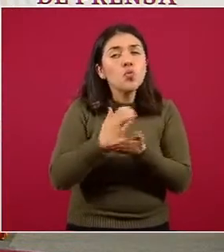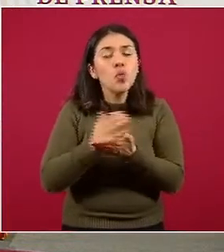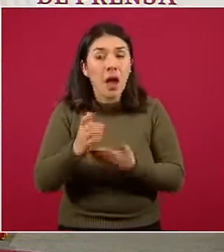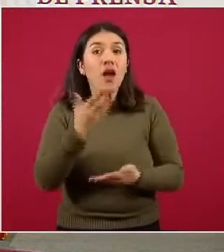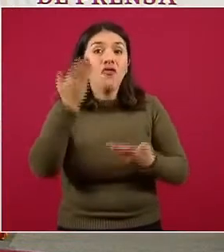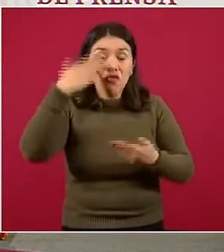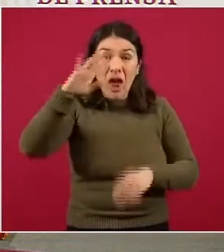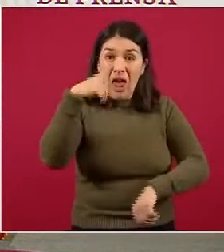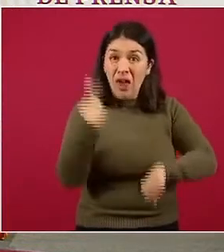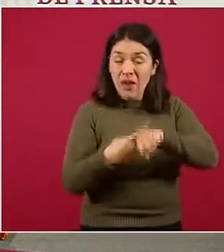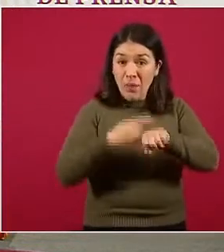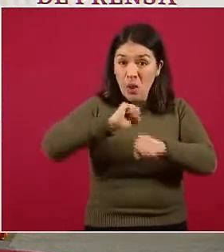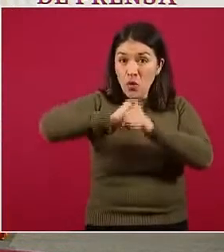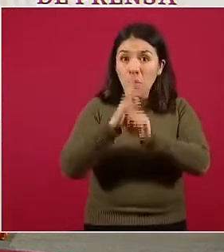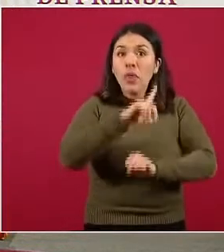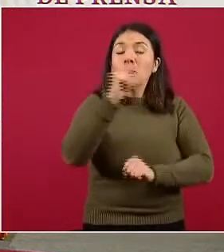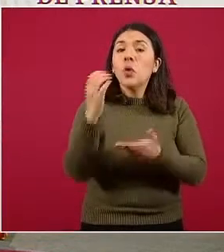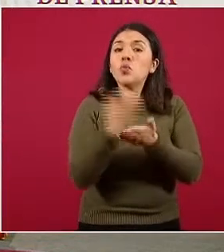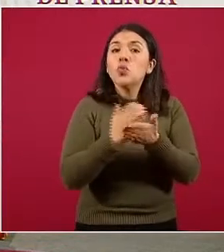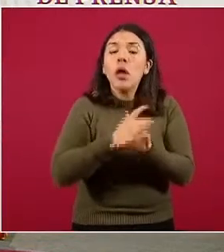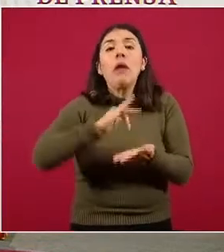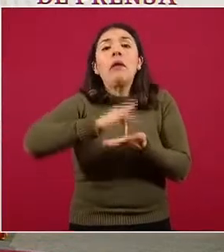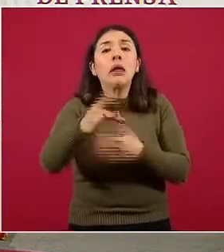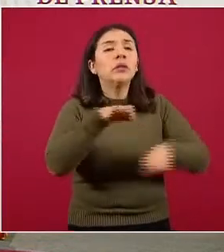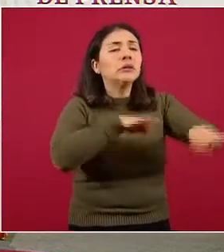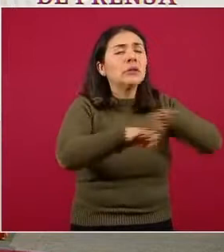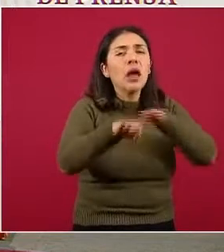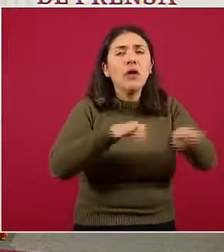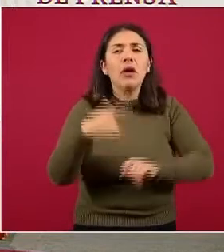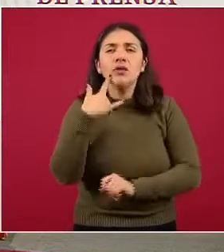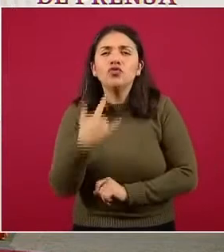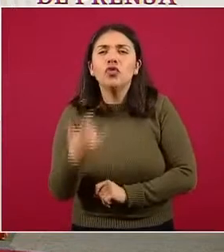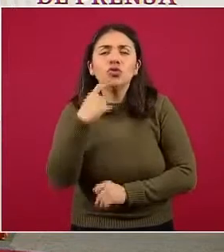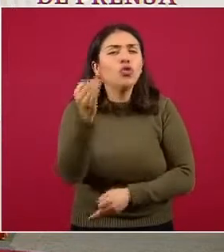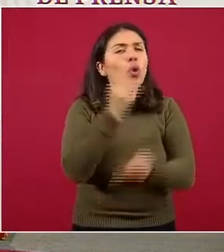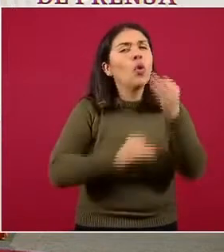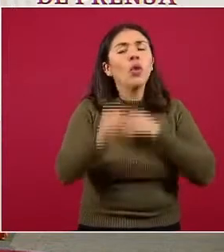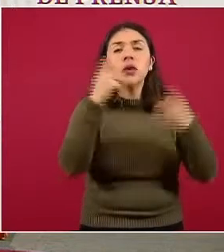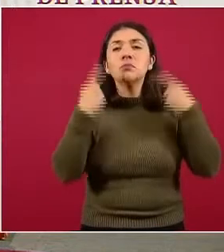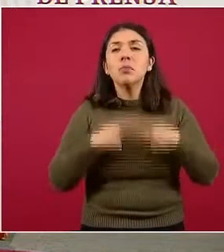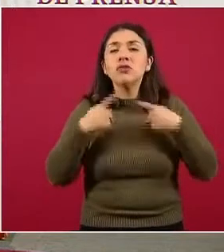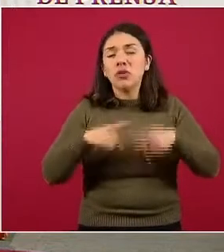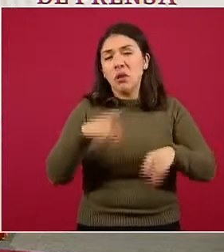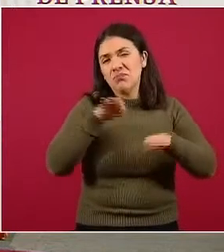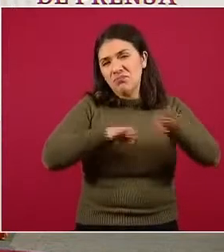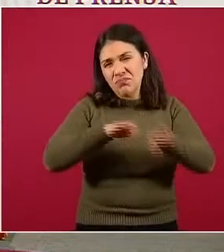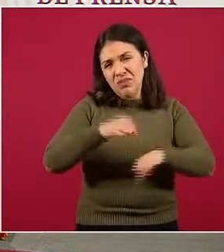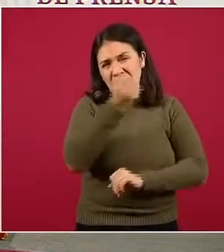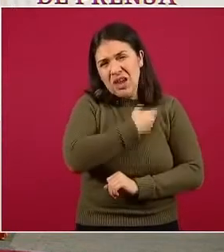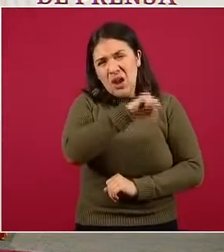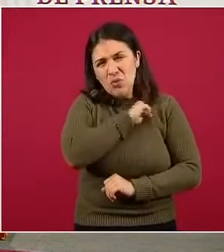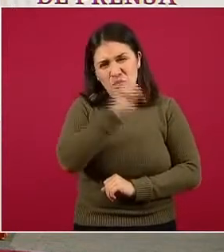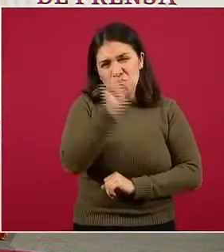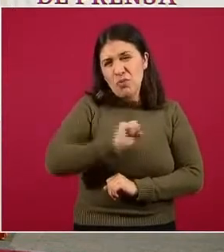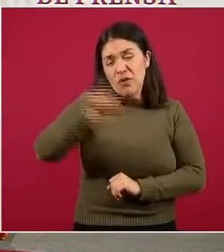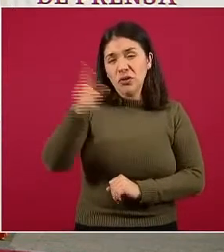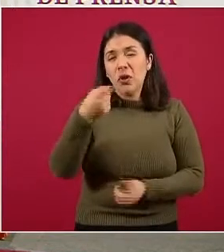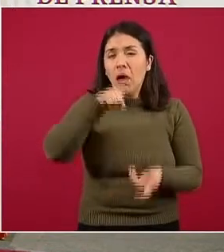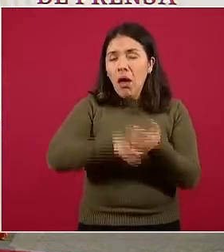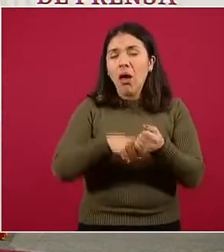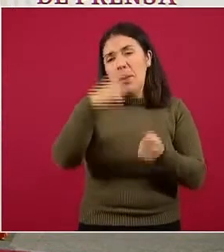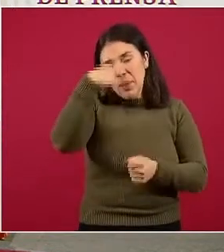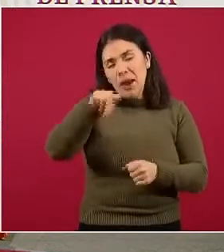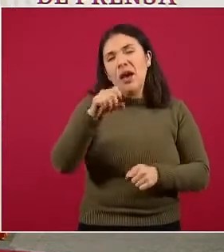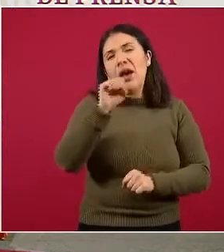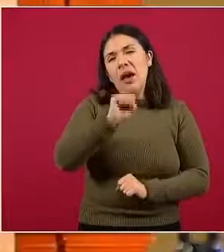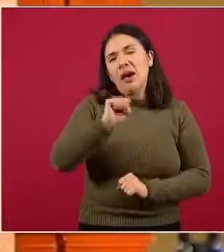salud gracias a el trabajo y el esfuerzo de todas las personas profesionales de la salud del Sistema Nacional